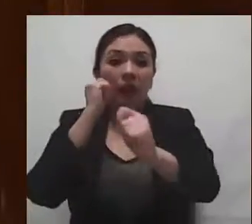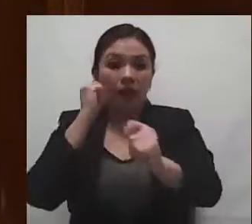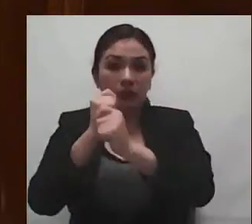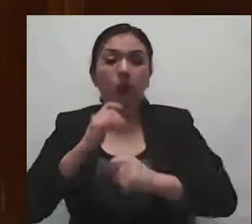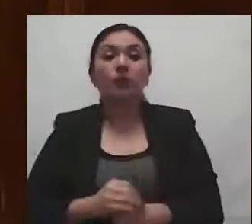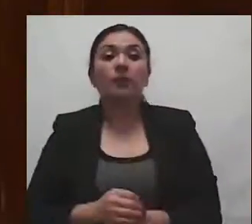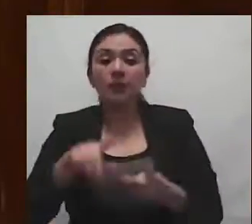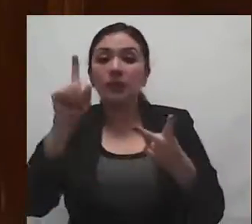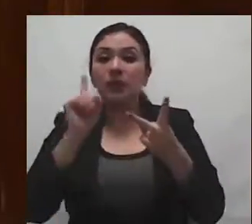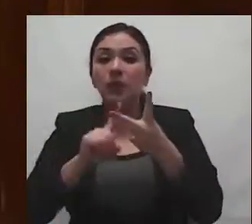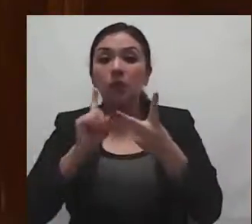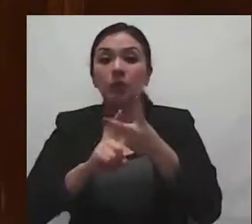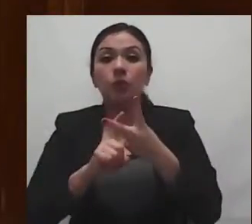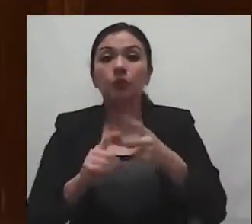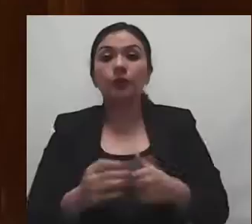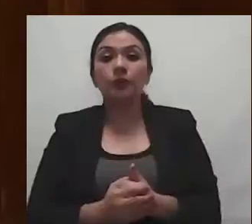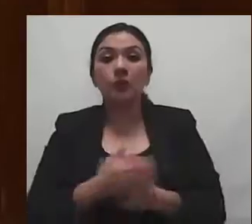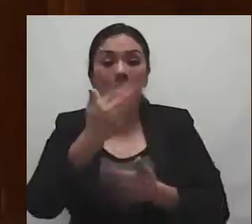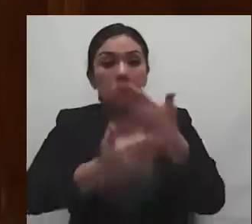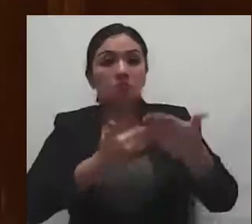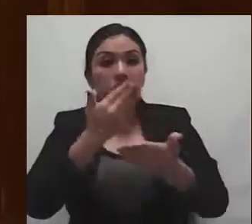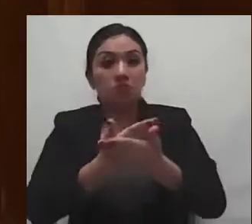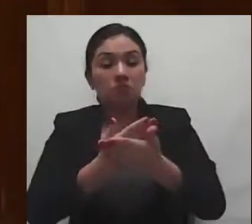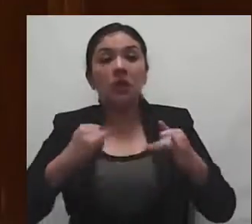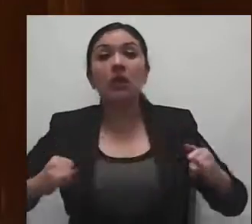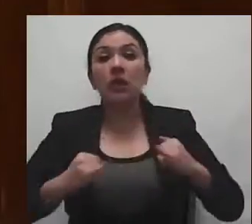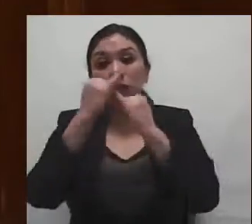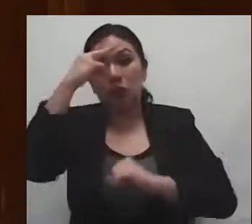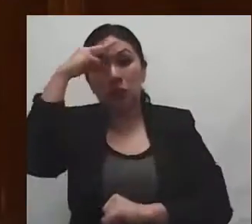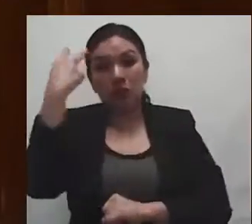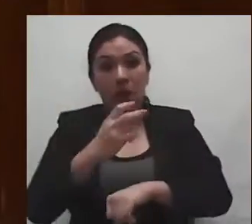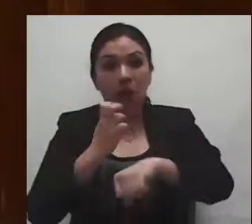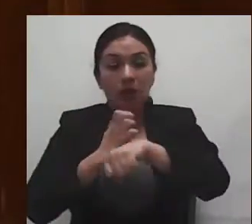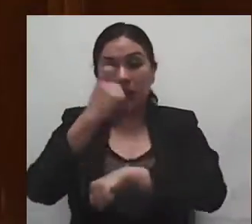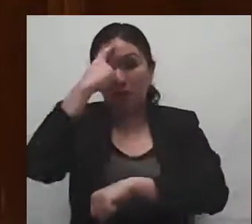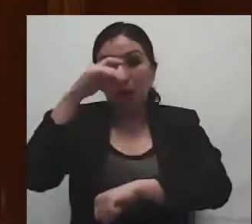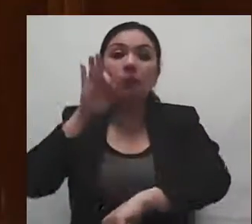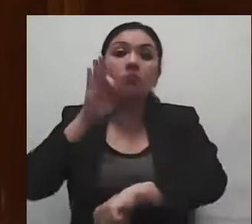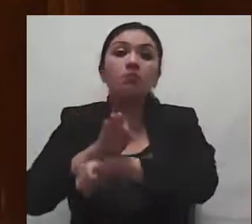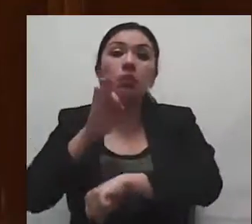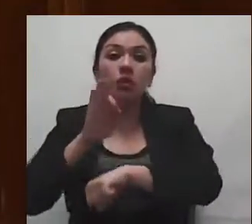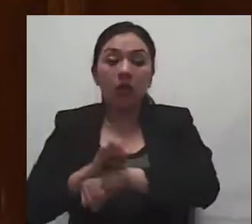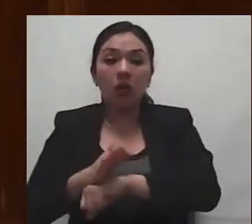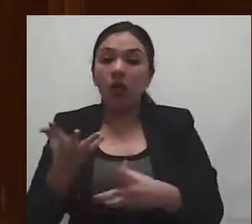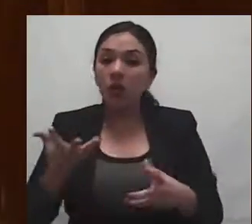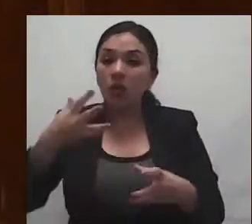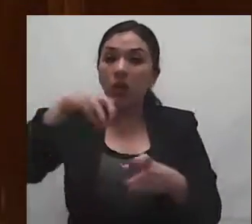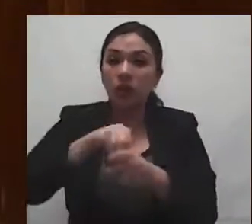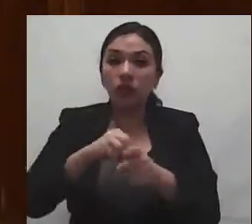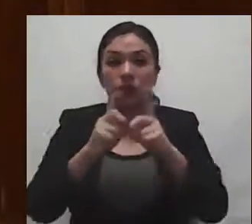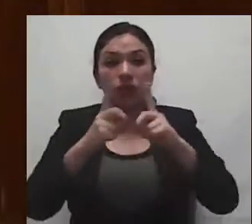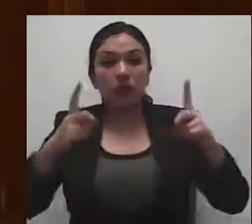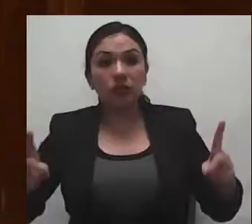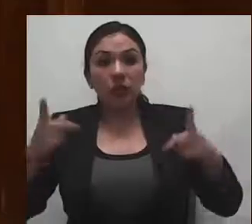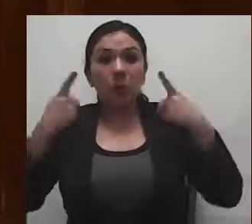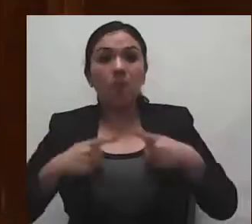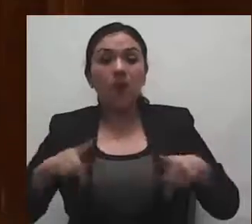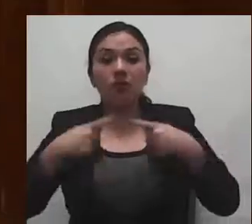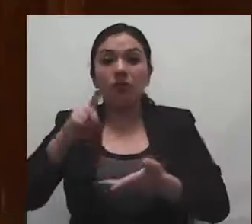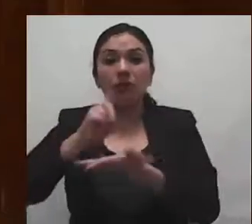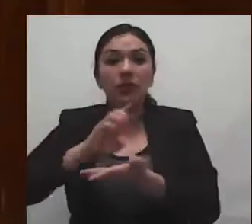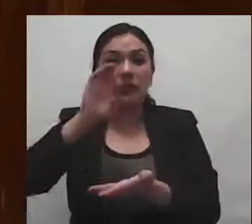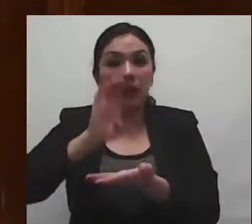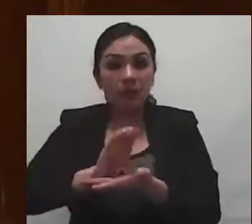Segundo, se exhorta al Instituto Mexiquense para la Protección e Integración del Desarrollo de las Personas con